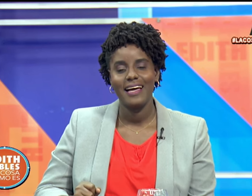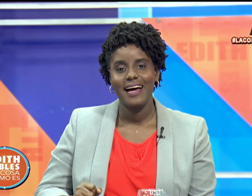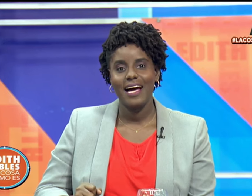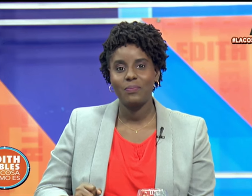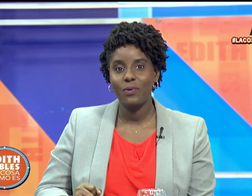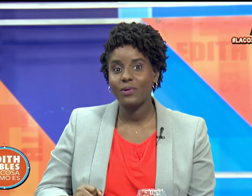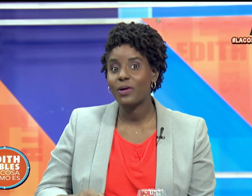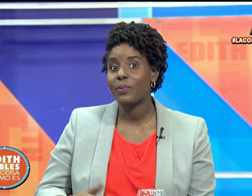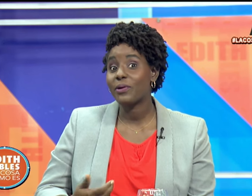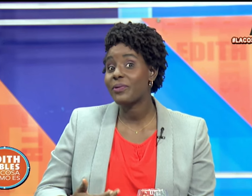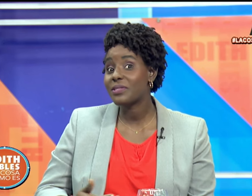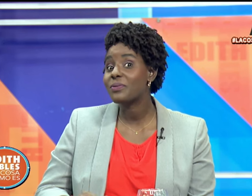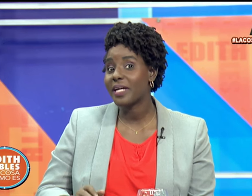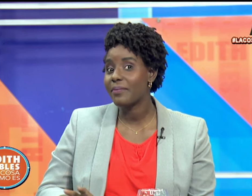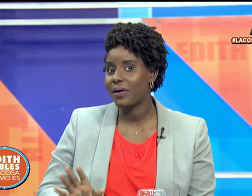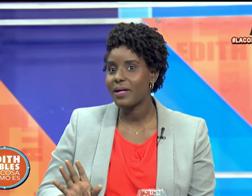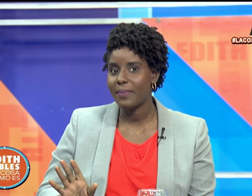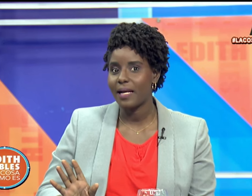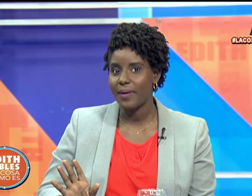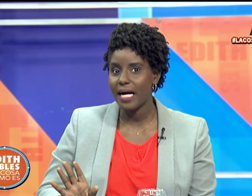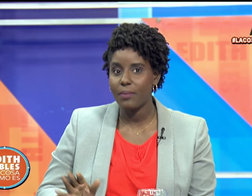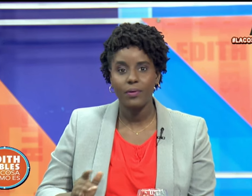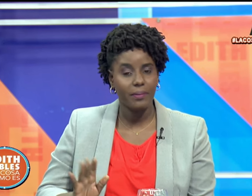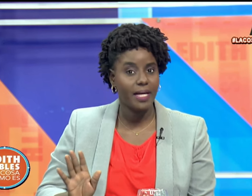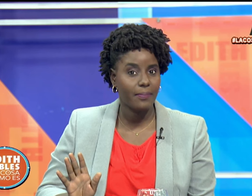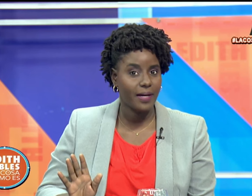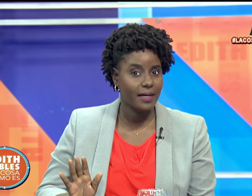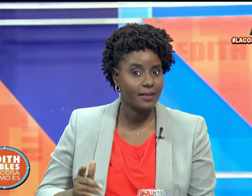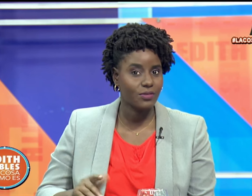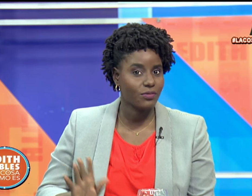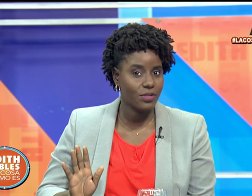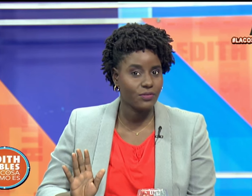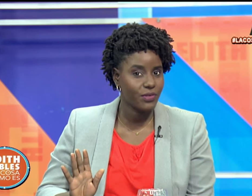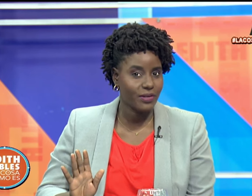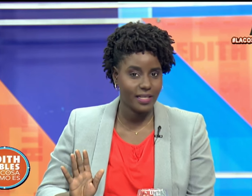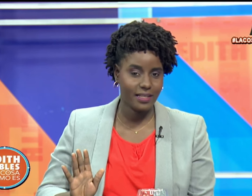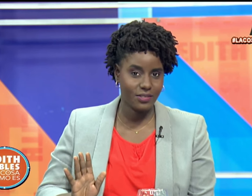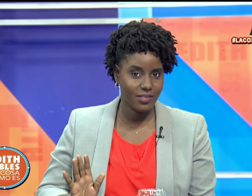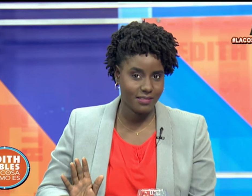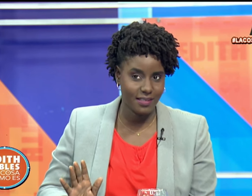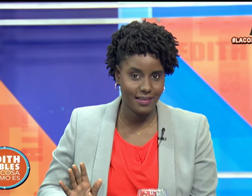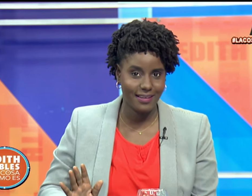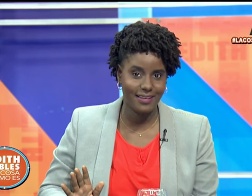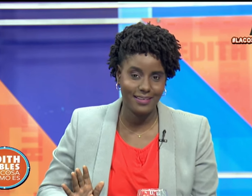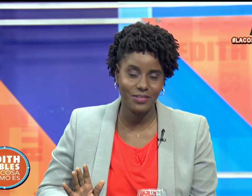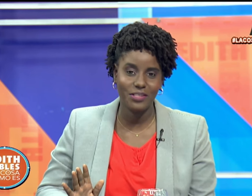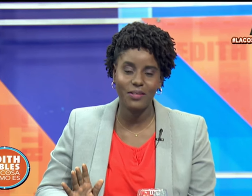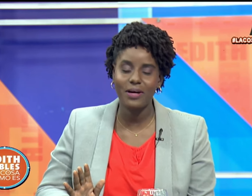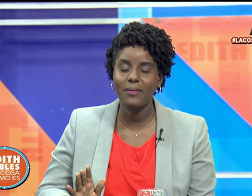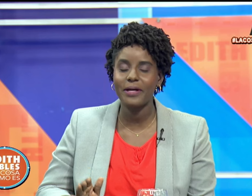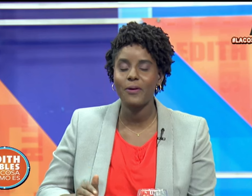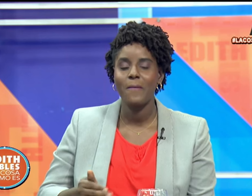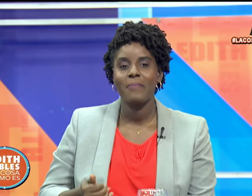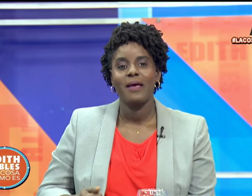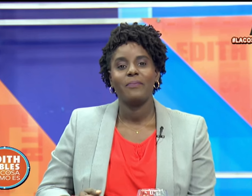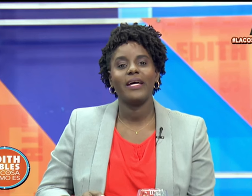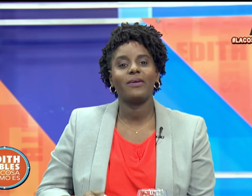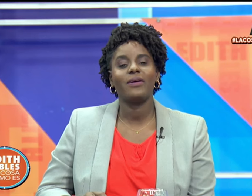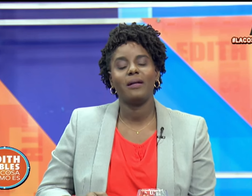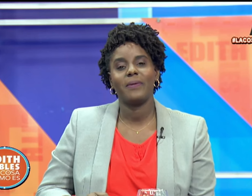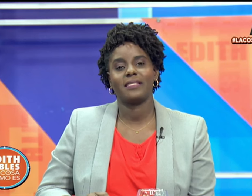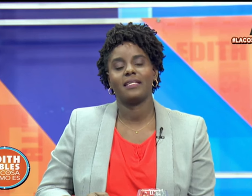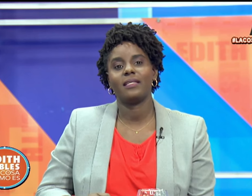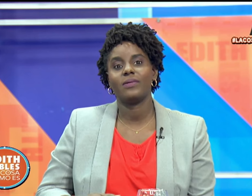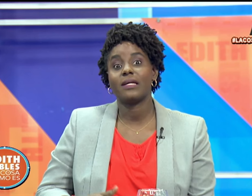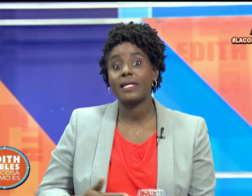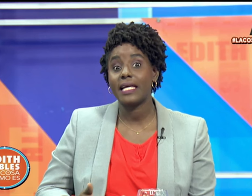edificar al público. Pero uno asume que maula es mala paga, porque mala paga, eso fue lo que le quiso decir Diosdado Cabello. Pero